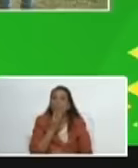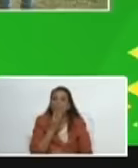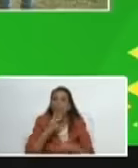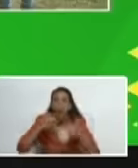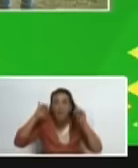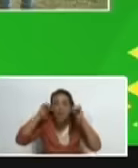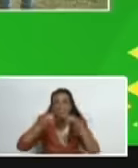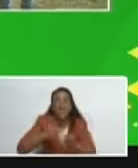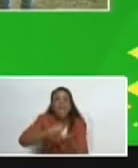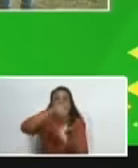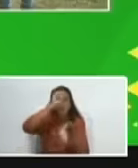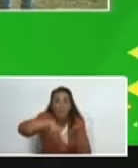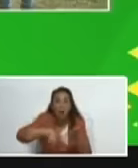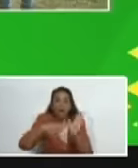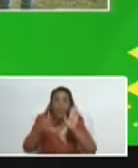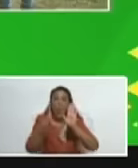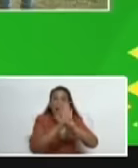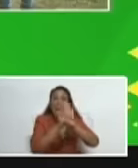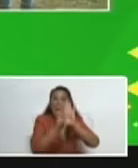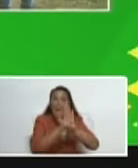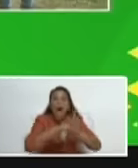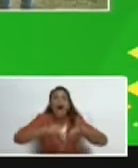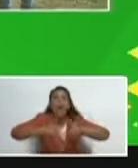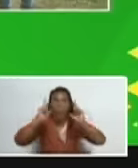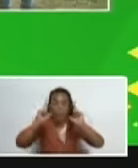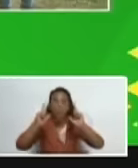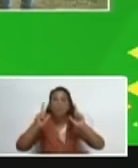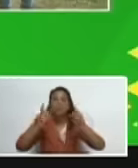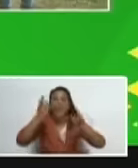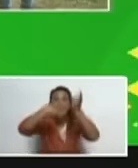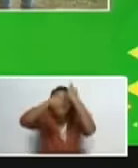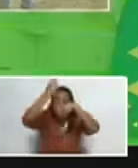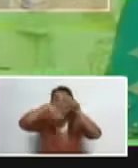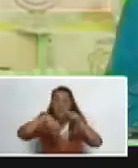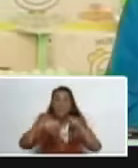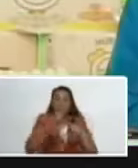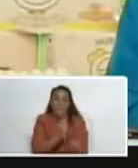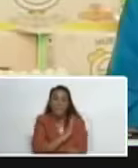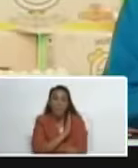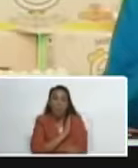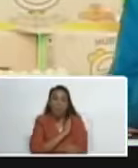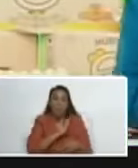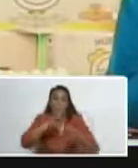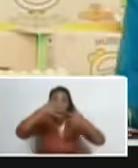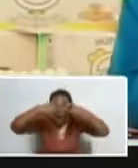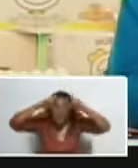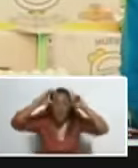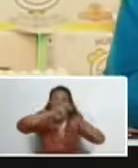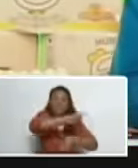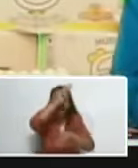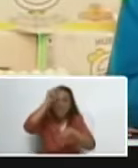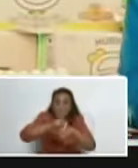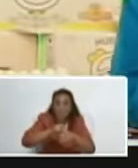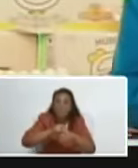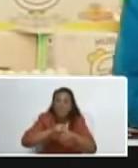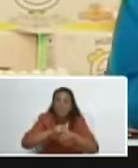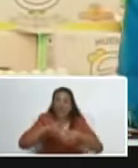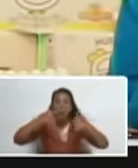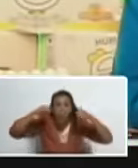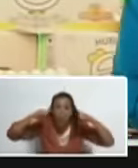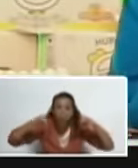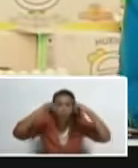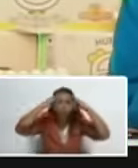he firmado el decreto autorizando las exportaciones de productos del sector ganadero nacional de las